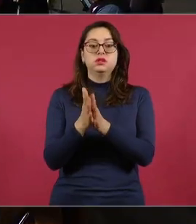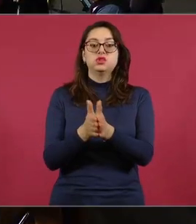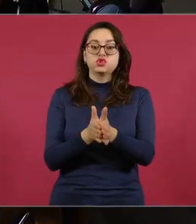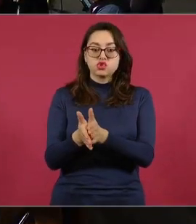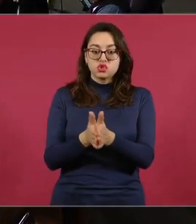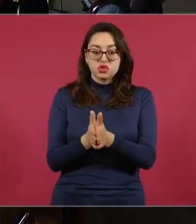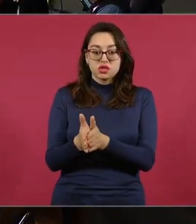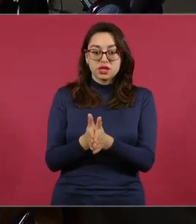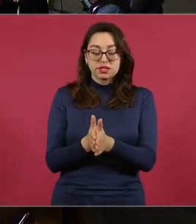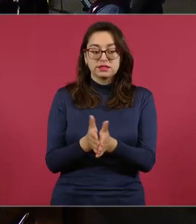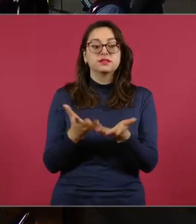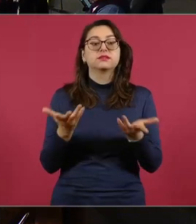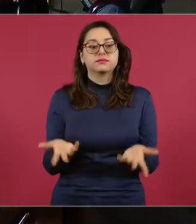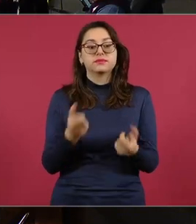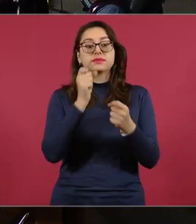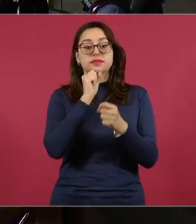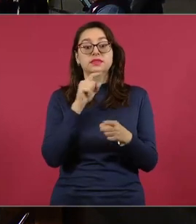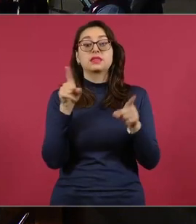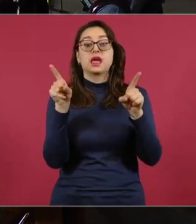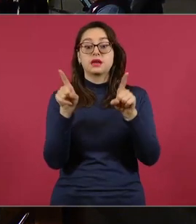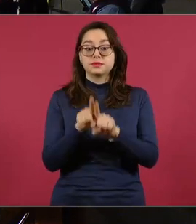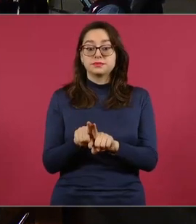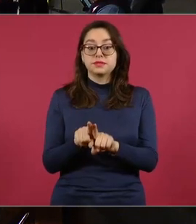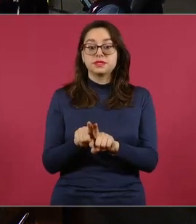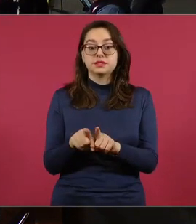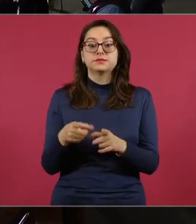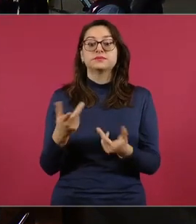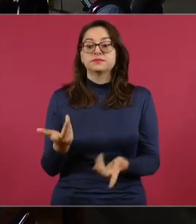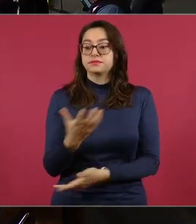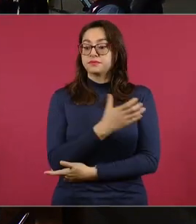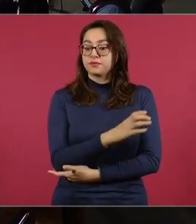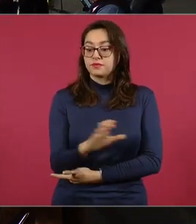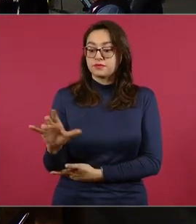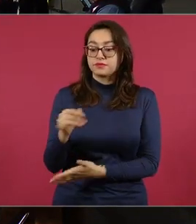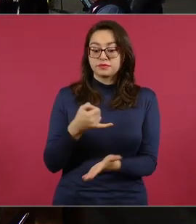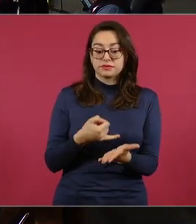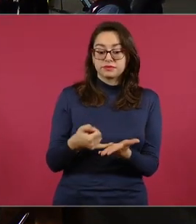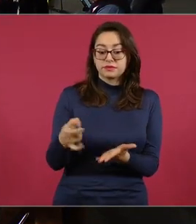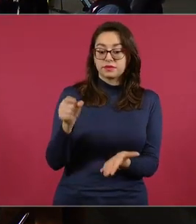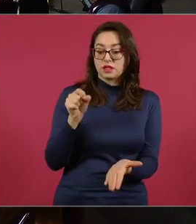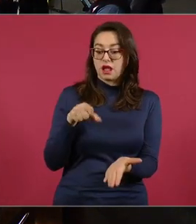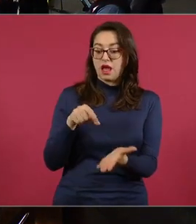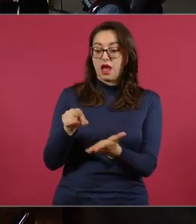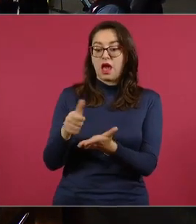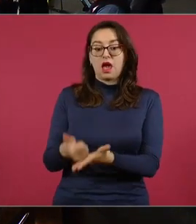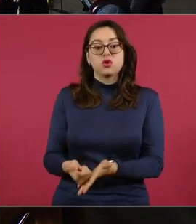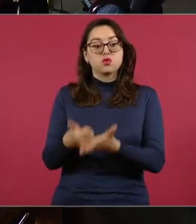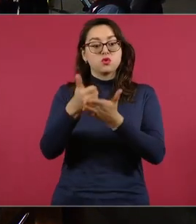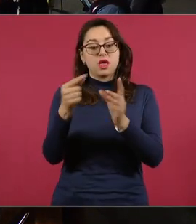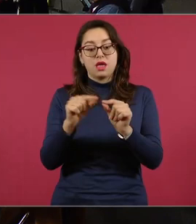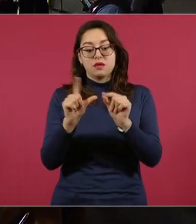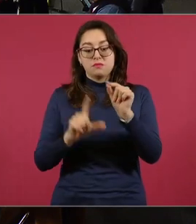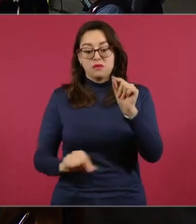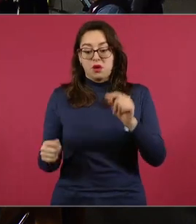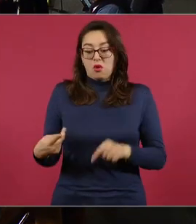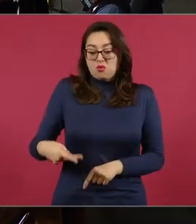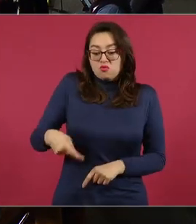Finalmente, para consolidar la contribución de Sembrando Vida a la autosuficiencia